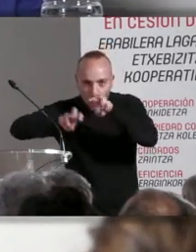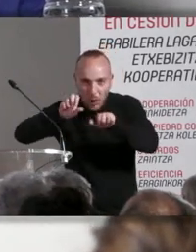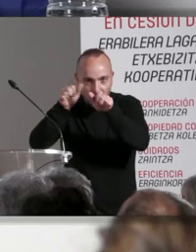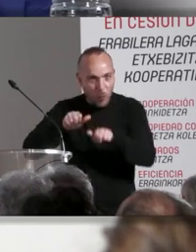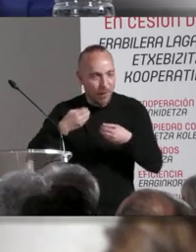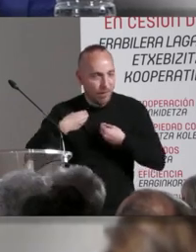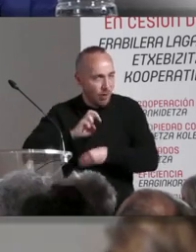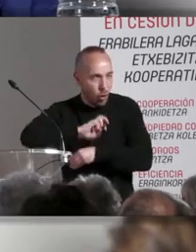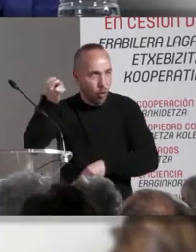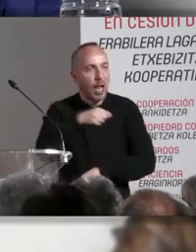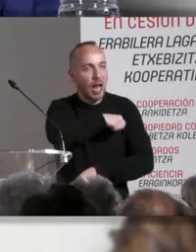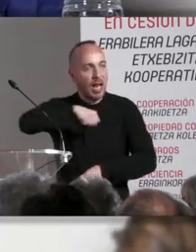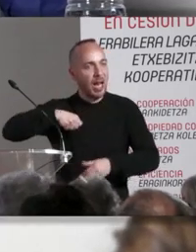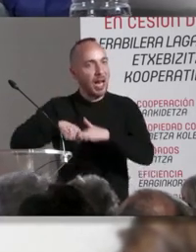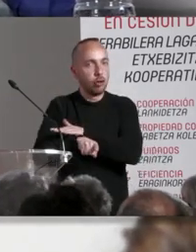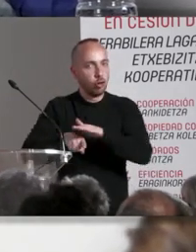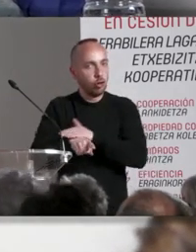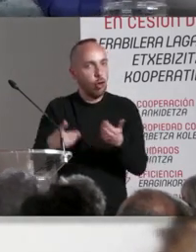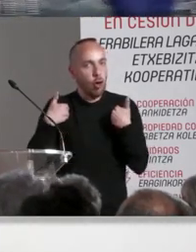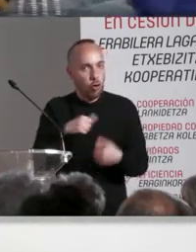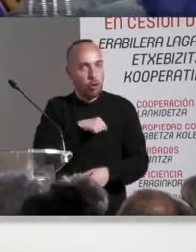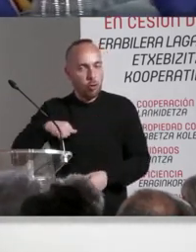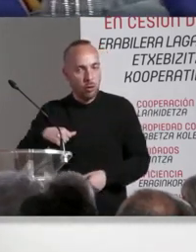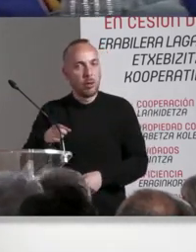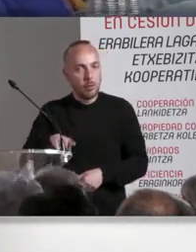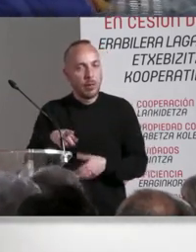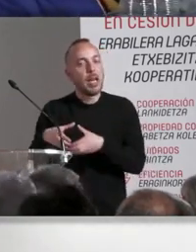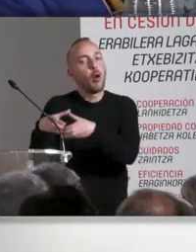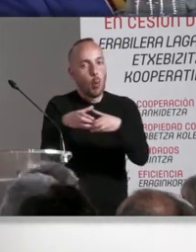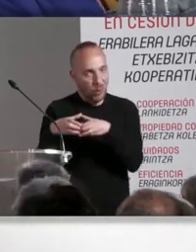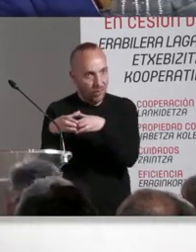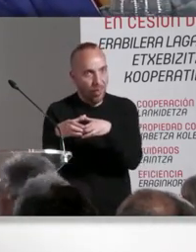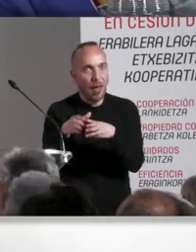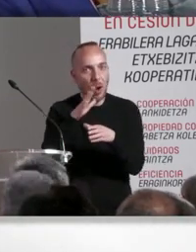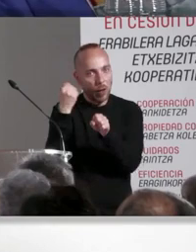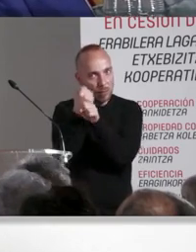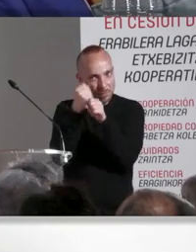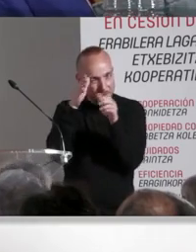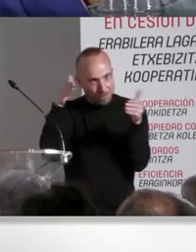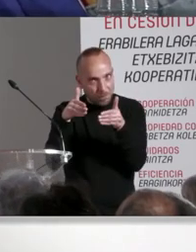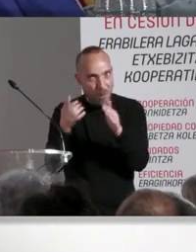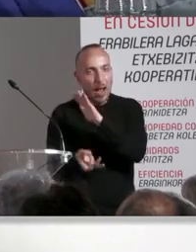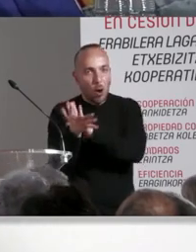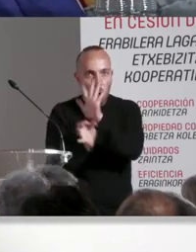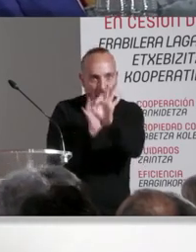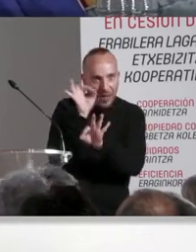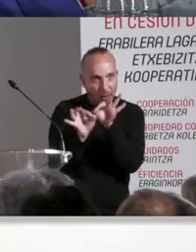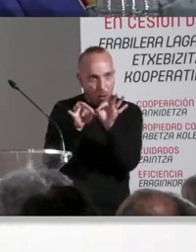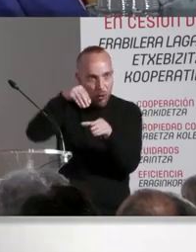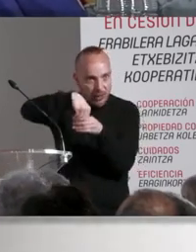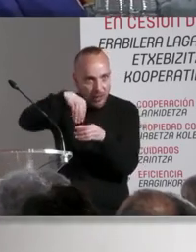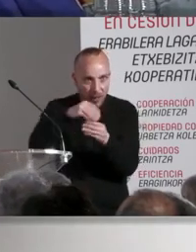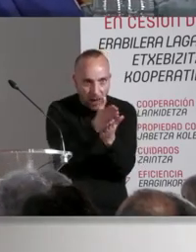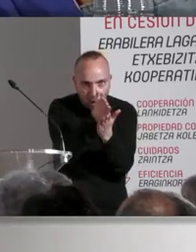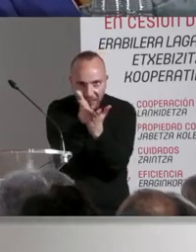manera también autogestionada y en comunidad, y están por ahora trabajando en lo que es la organización interna, en la búsqueda de esta